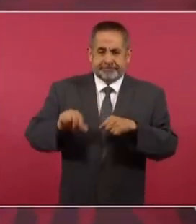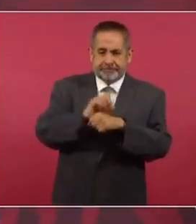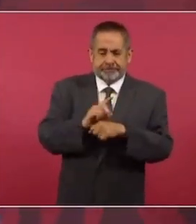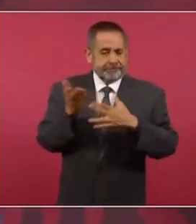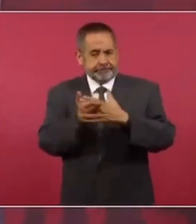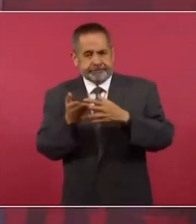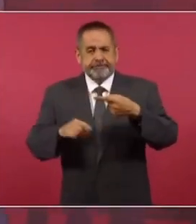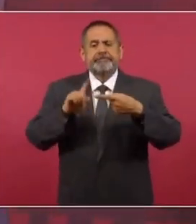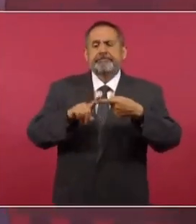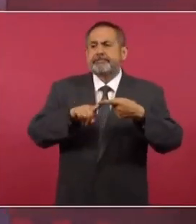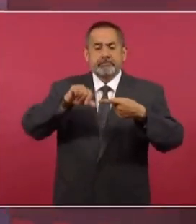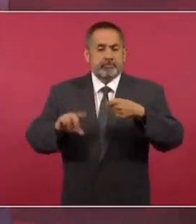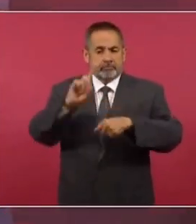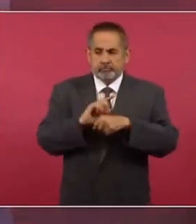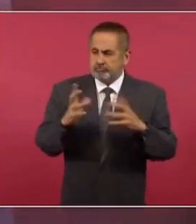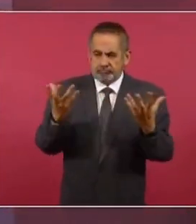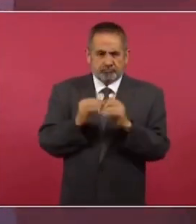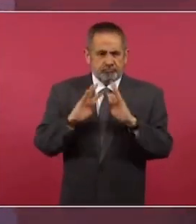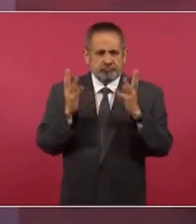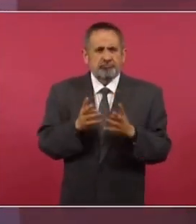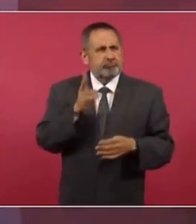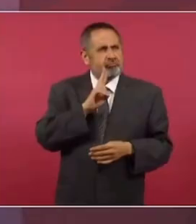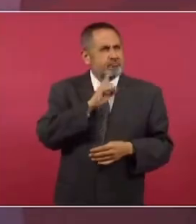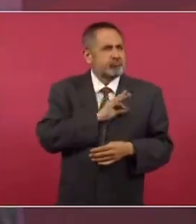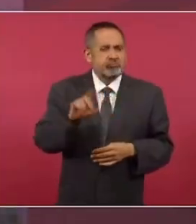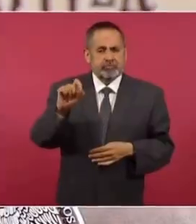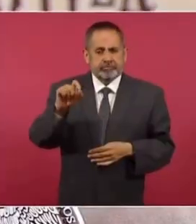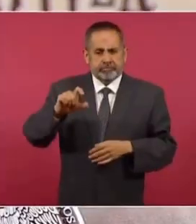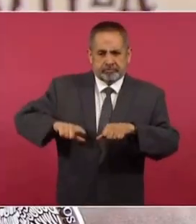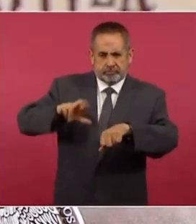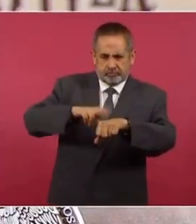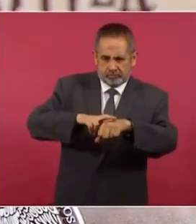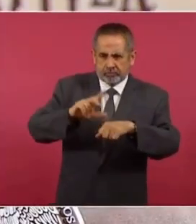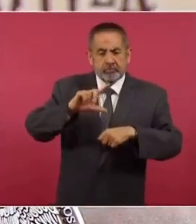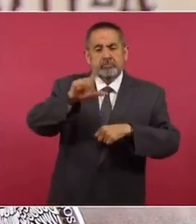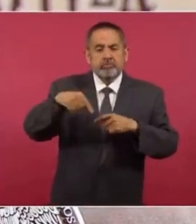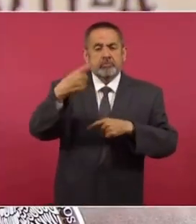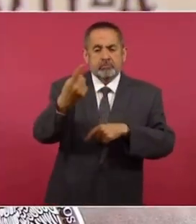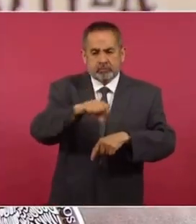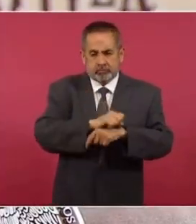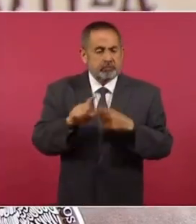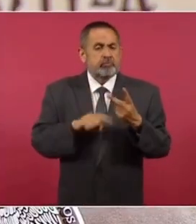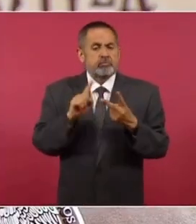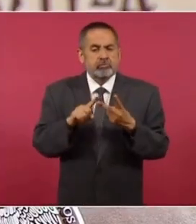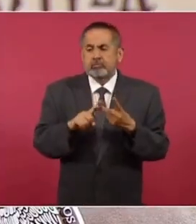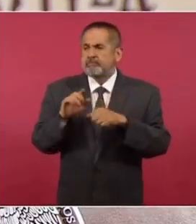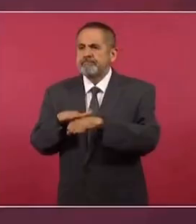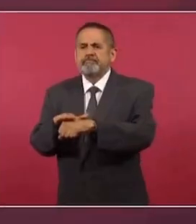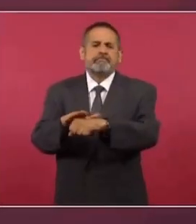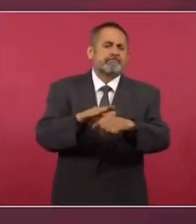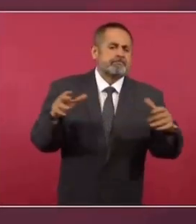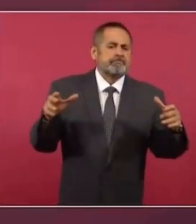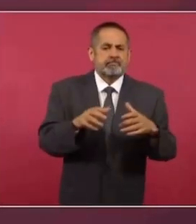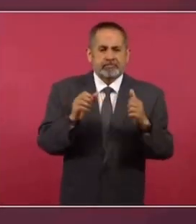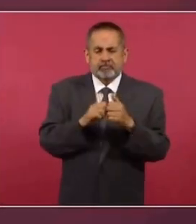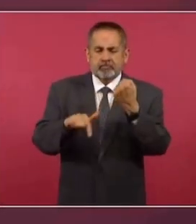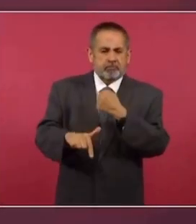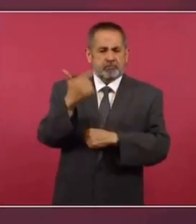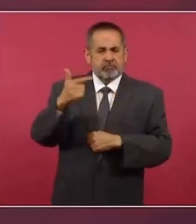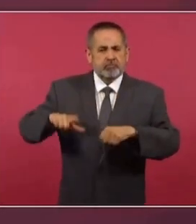hoy estarán presentes seguramente 20 gobernadores. Posteriormente, la siguiente semana, hay otra reunión. Se está convocando una reunión con